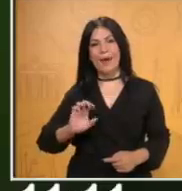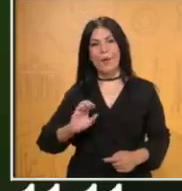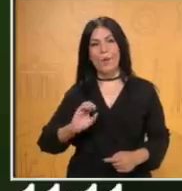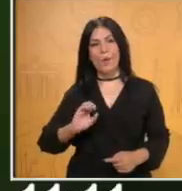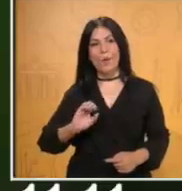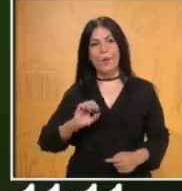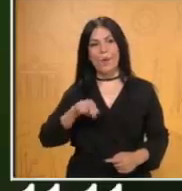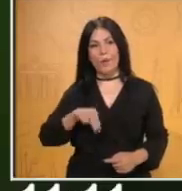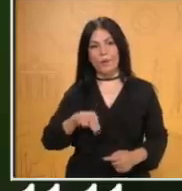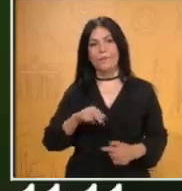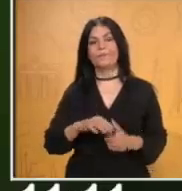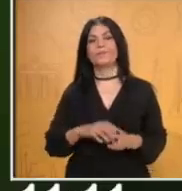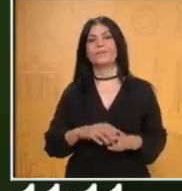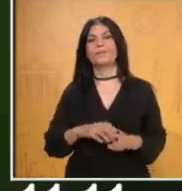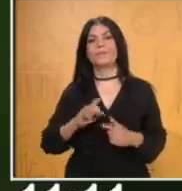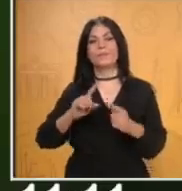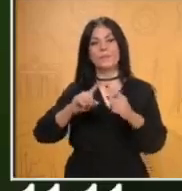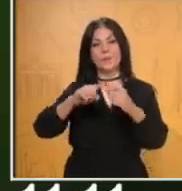Siguiente,